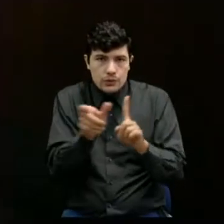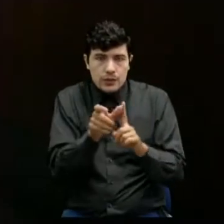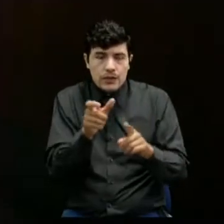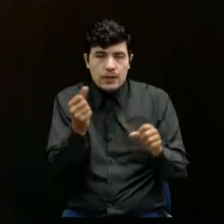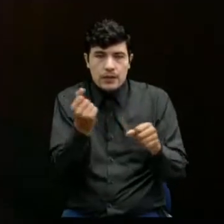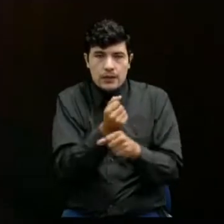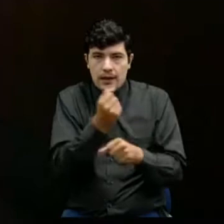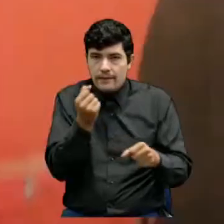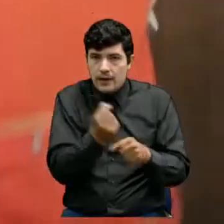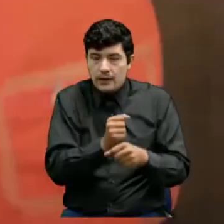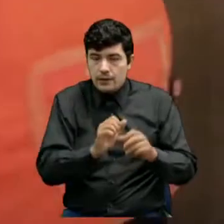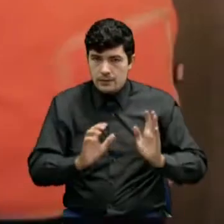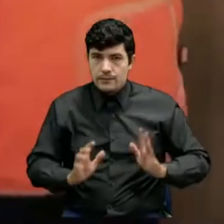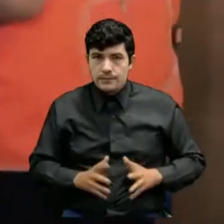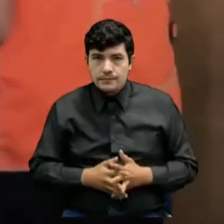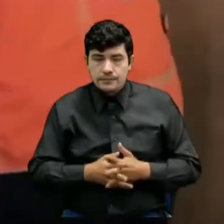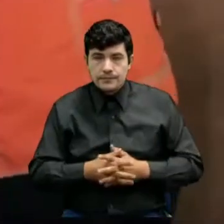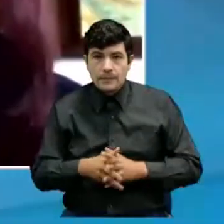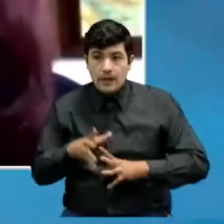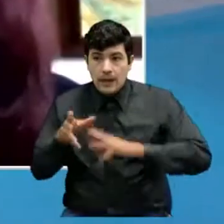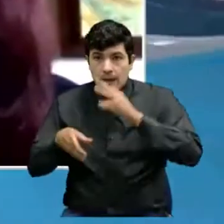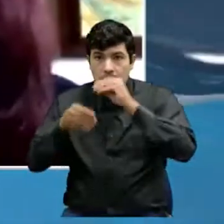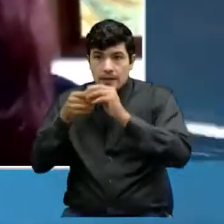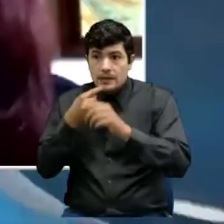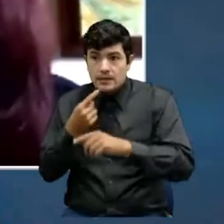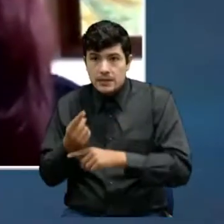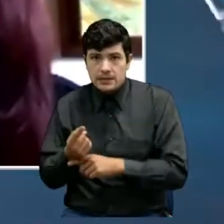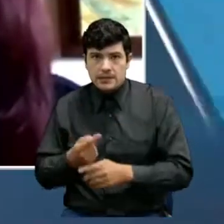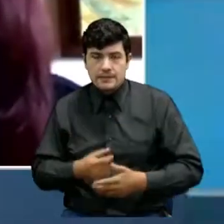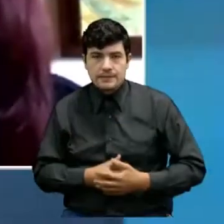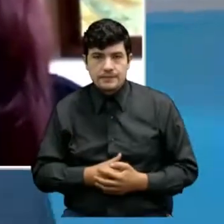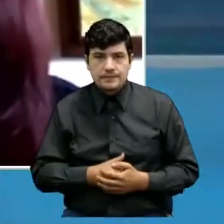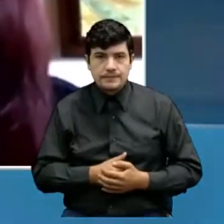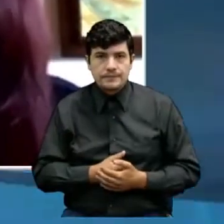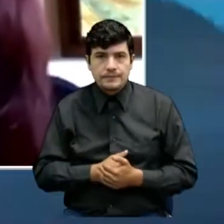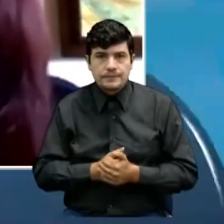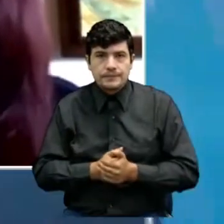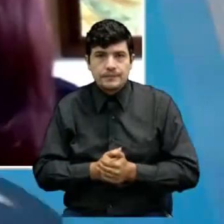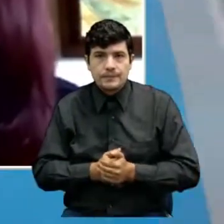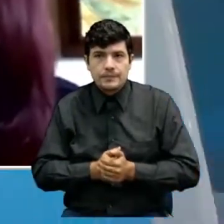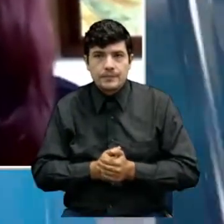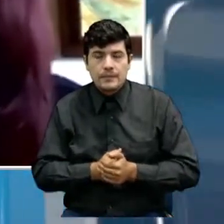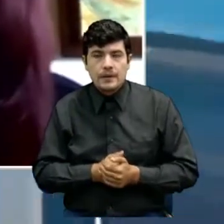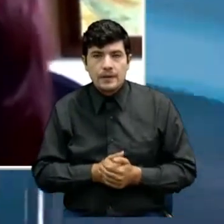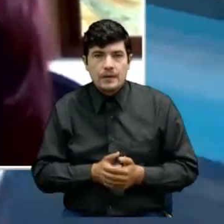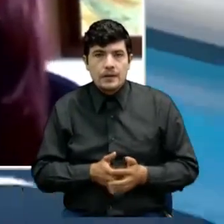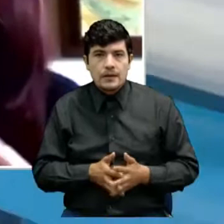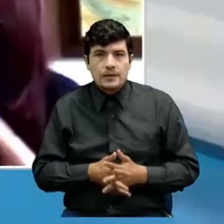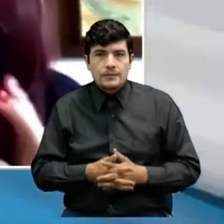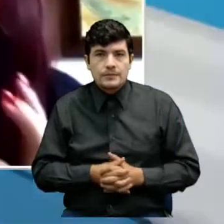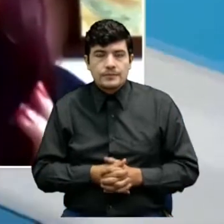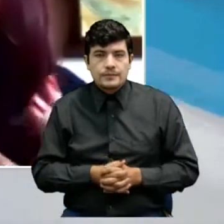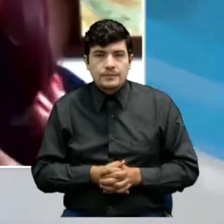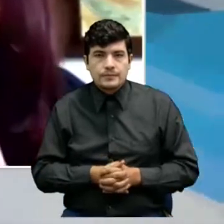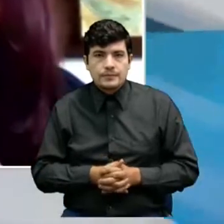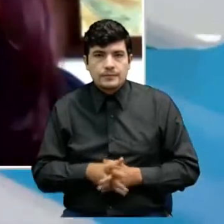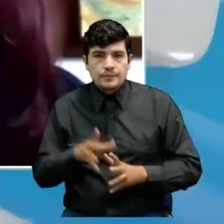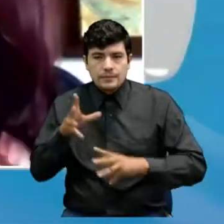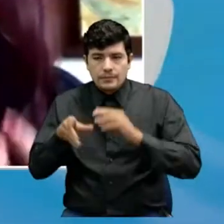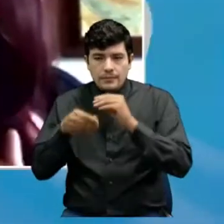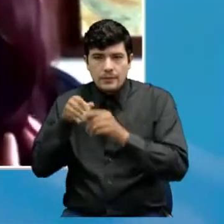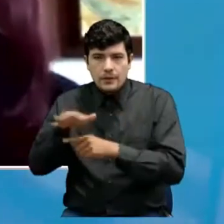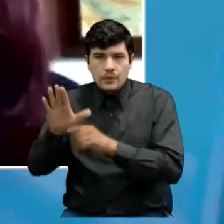del código sustantivo de trabajo, en el cual se habla de la suspensión de los contratos, y en el artículo